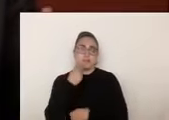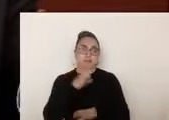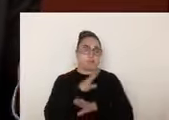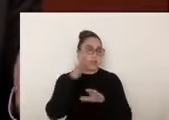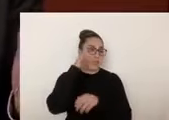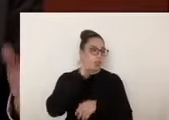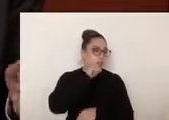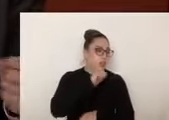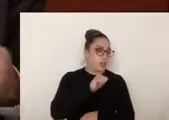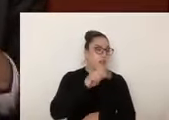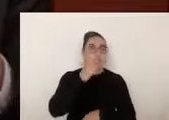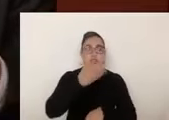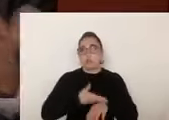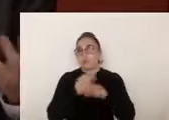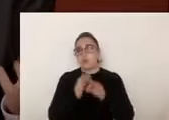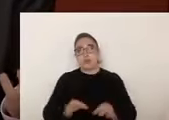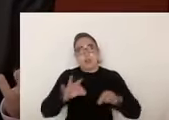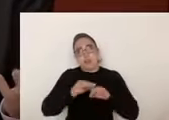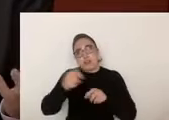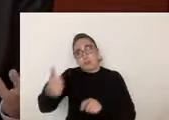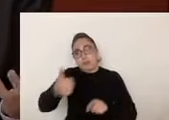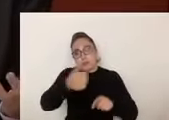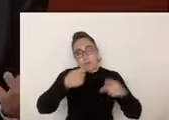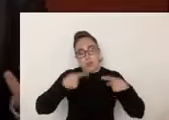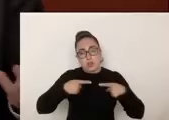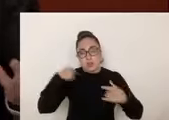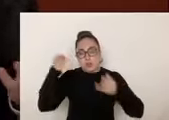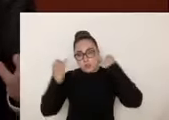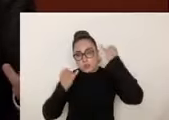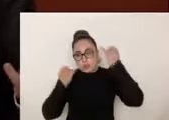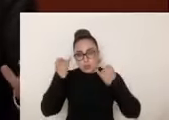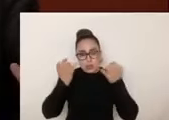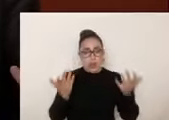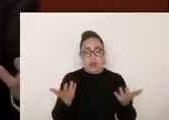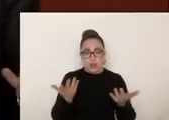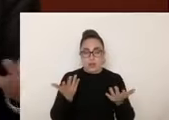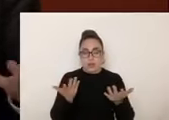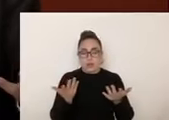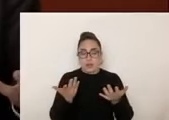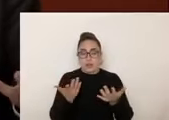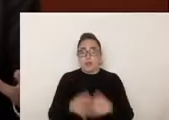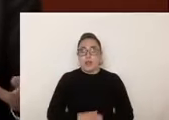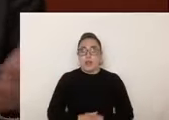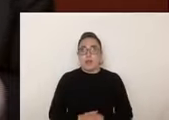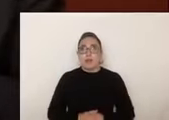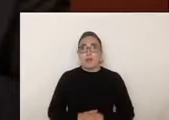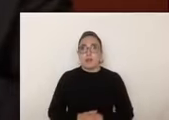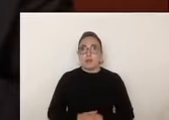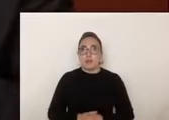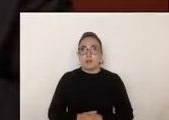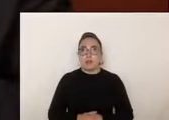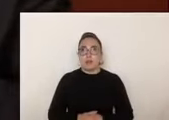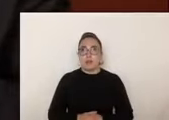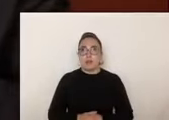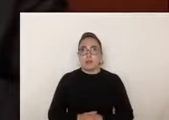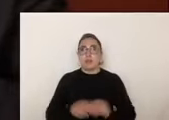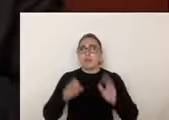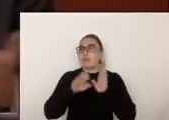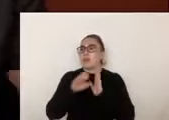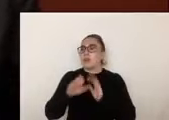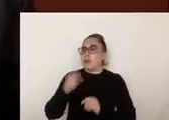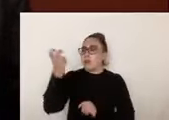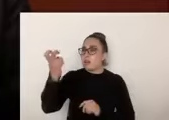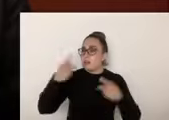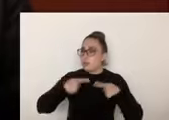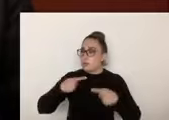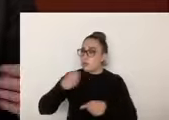de agencia de Aristóteles. También hay un merecimiento positivo. Y también nos puede, en situaciones, nos decir, ¿cómo puede tener esta persona tan buena suerte? No